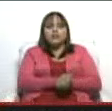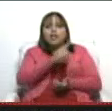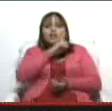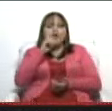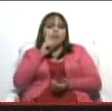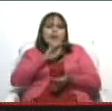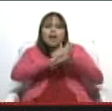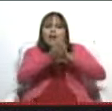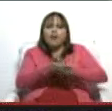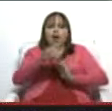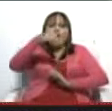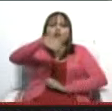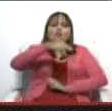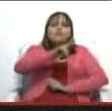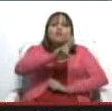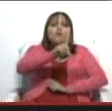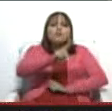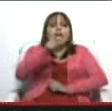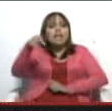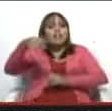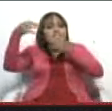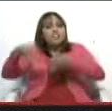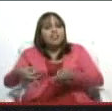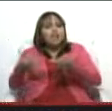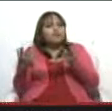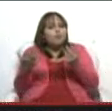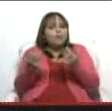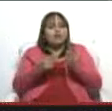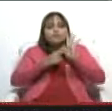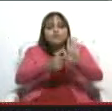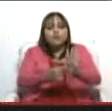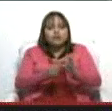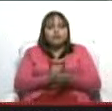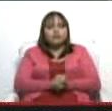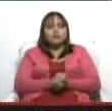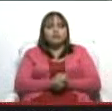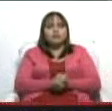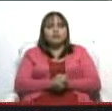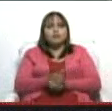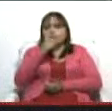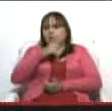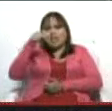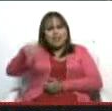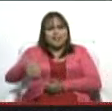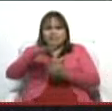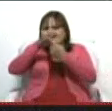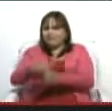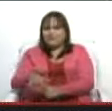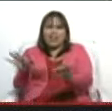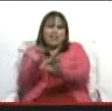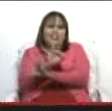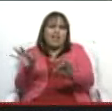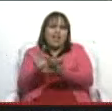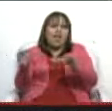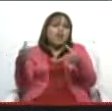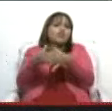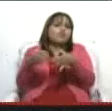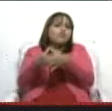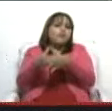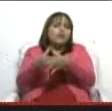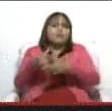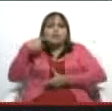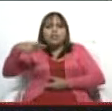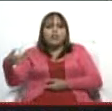verdad, numérica. De manera que nosotros no estamos aquí para estar discriminando a ningún factor de la vida de